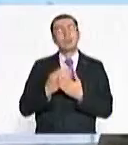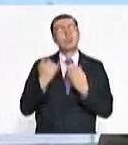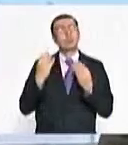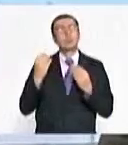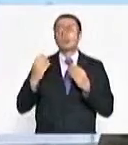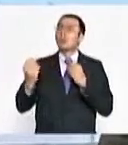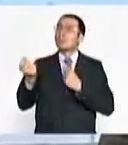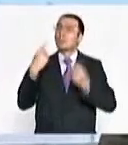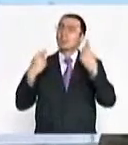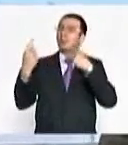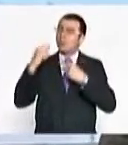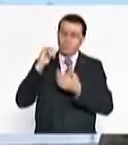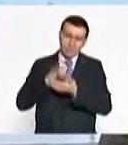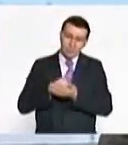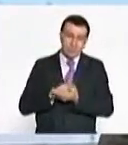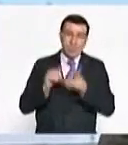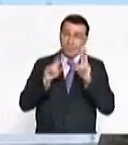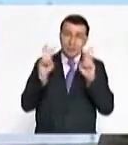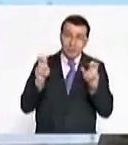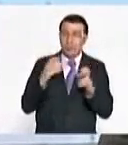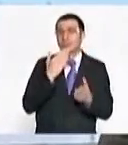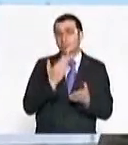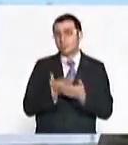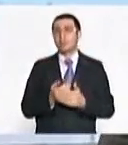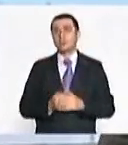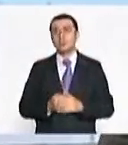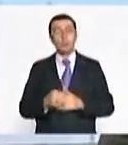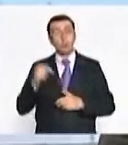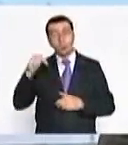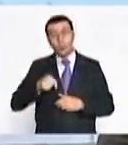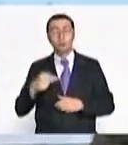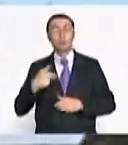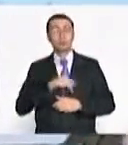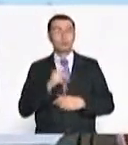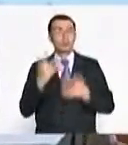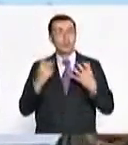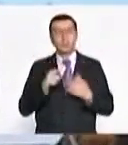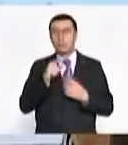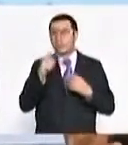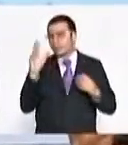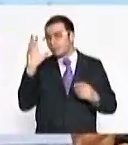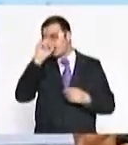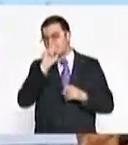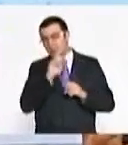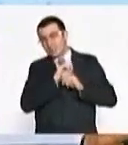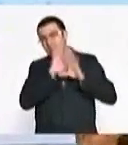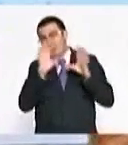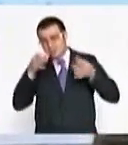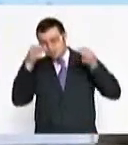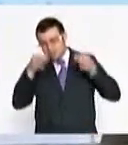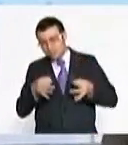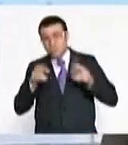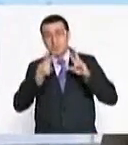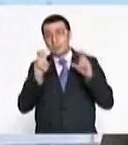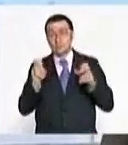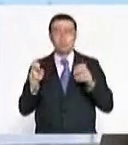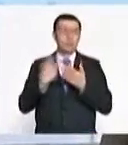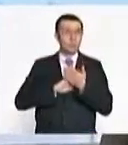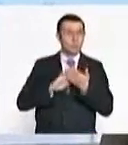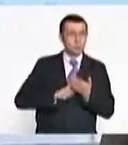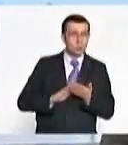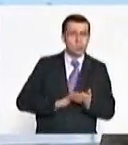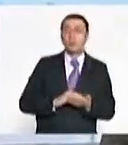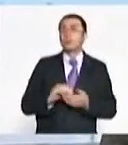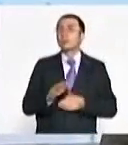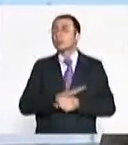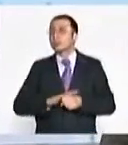ustedes nos hacen referente al tema. Y por eso hoy queríamos que aclararan ustedes un poco todas estas situaciones de